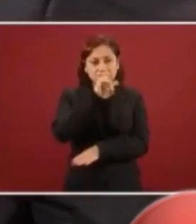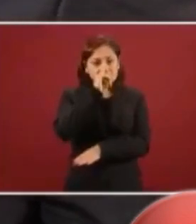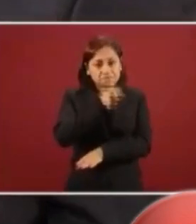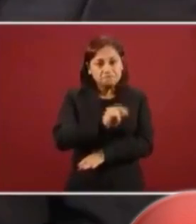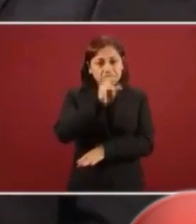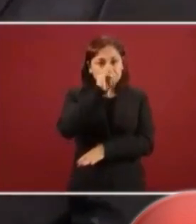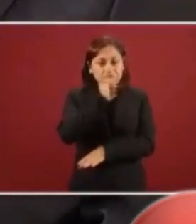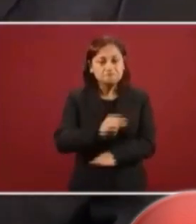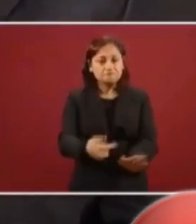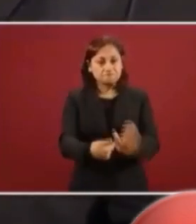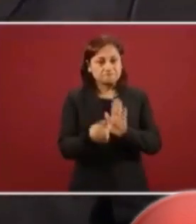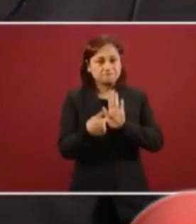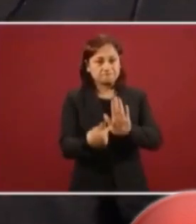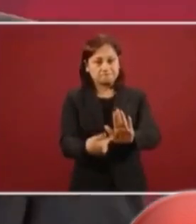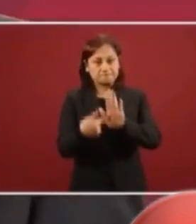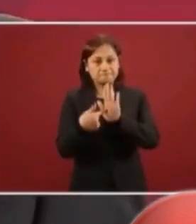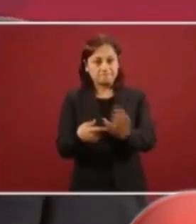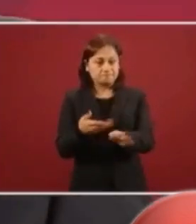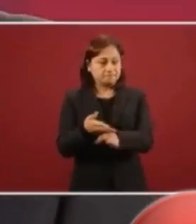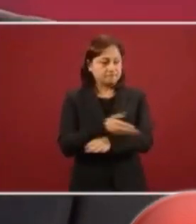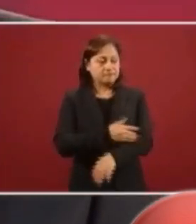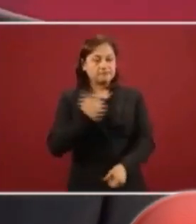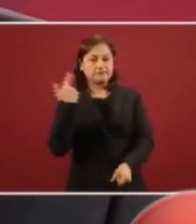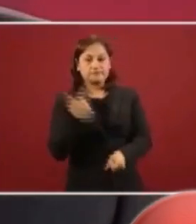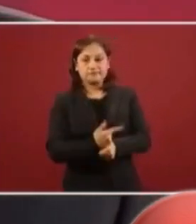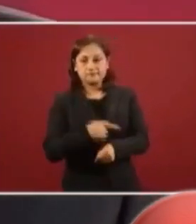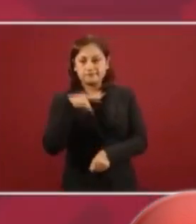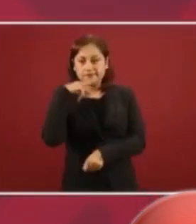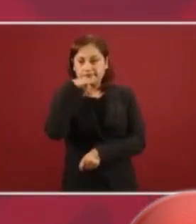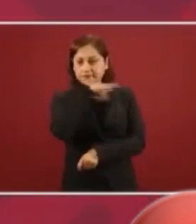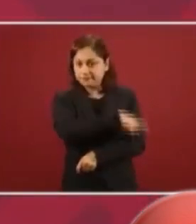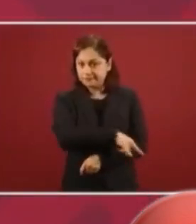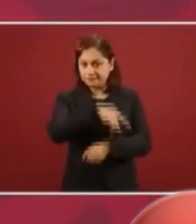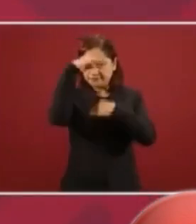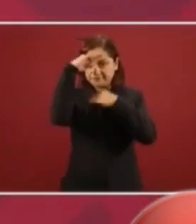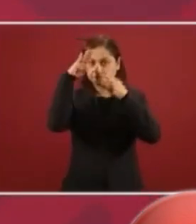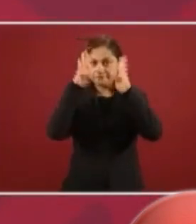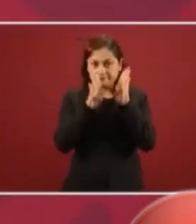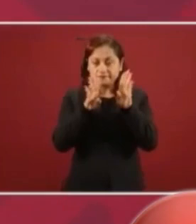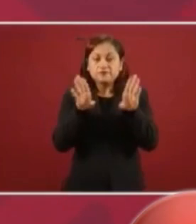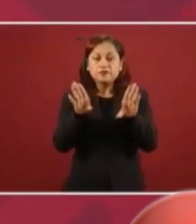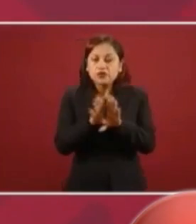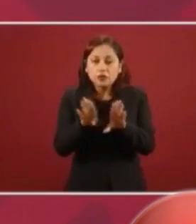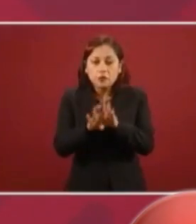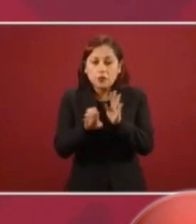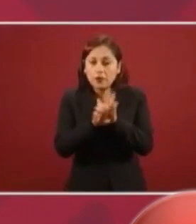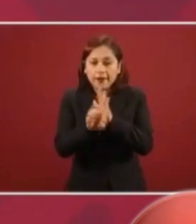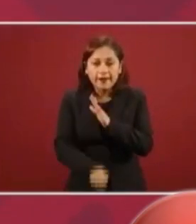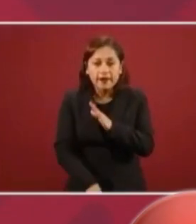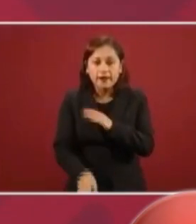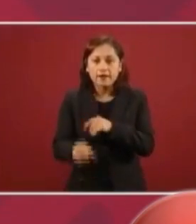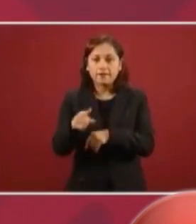de la hipocresía del conservadurismo es el caso garcía luna